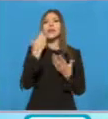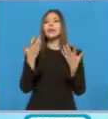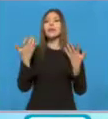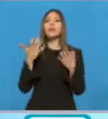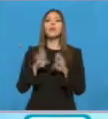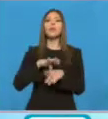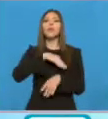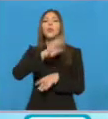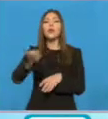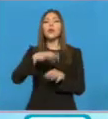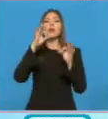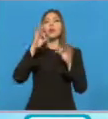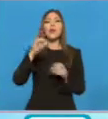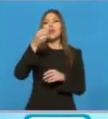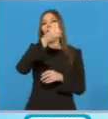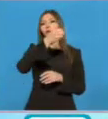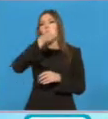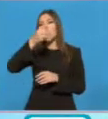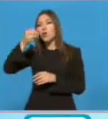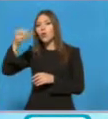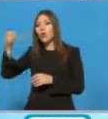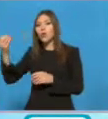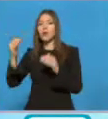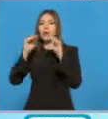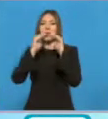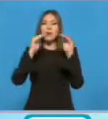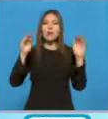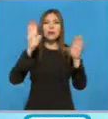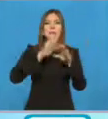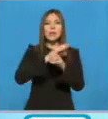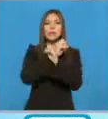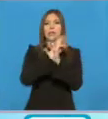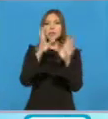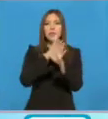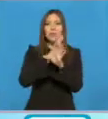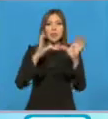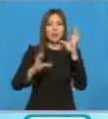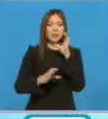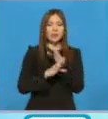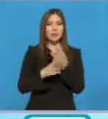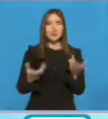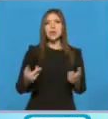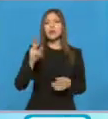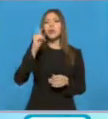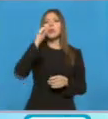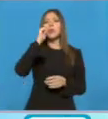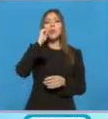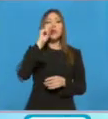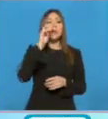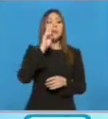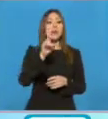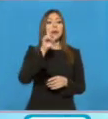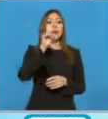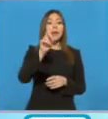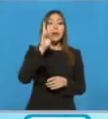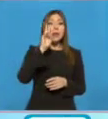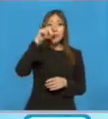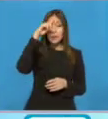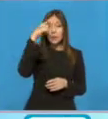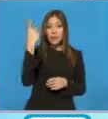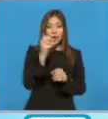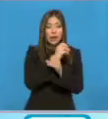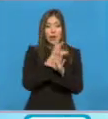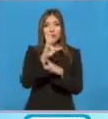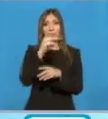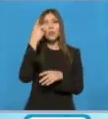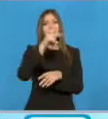el orden, a buscar una estructura, a buscar que haya además mucha claridad. Fíjense cómo independiente de que la L no se distingue con claridad, el resto de